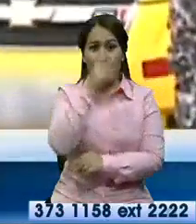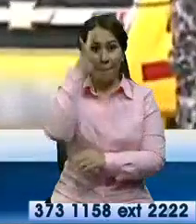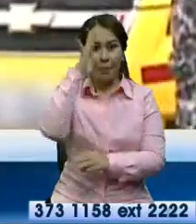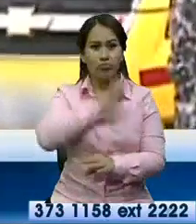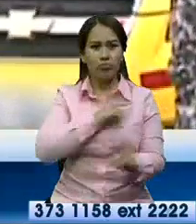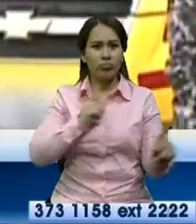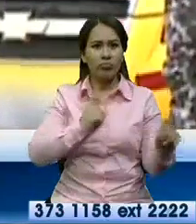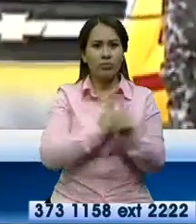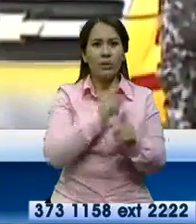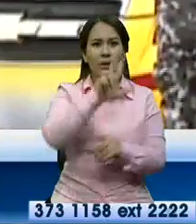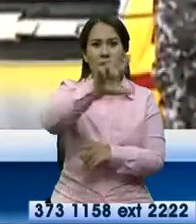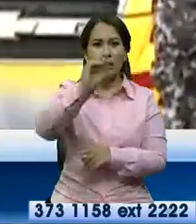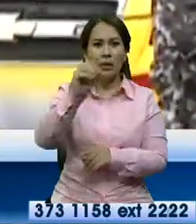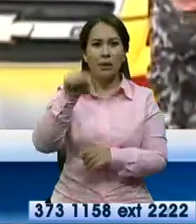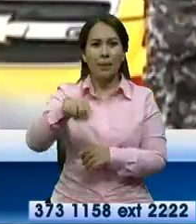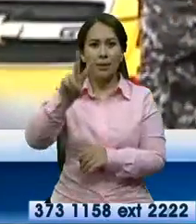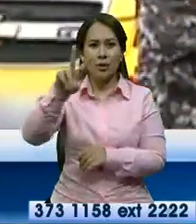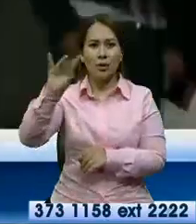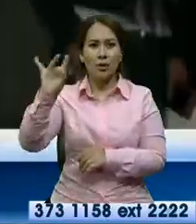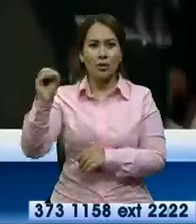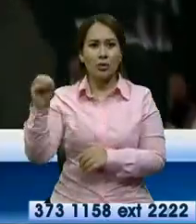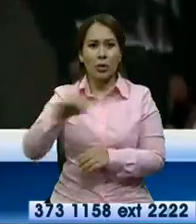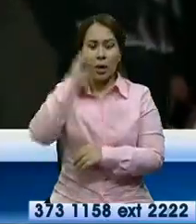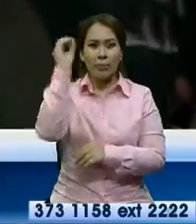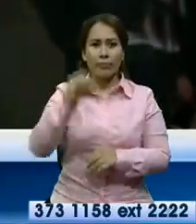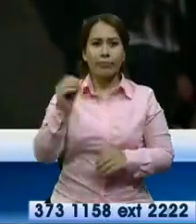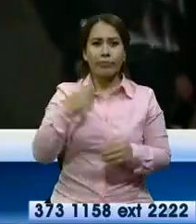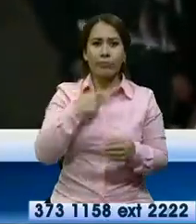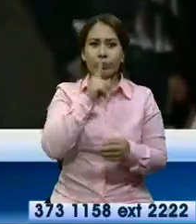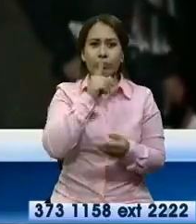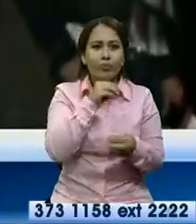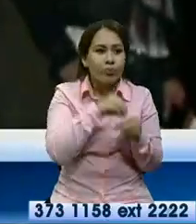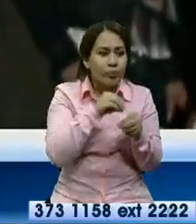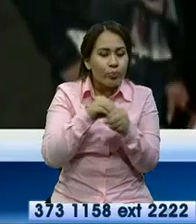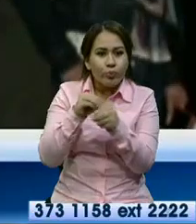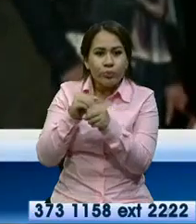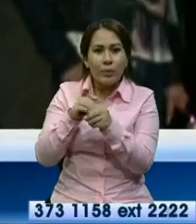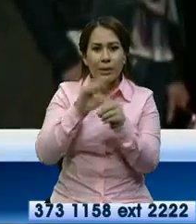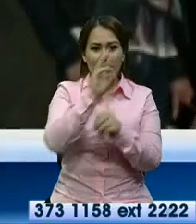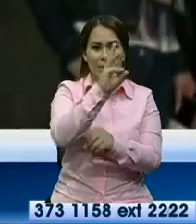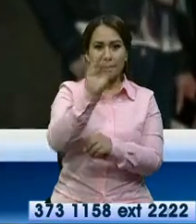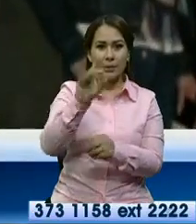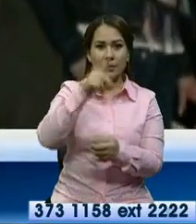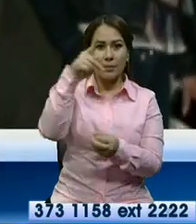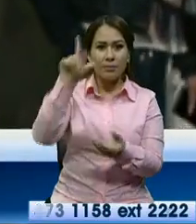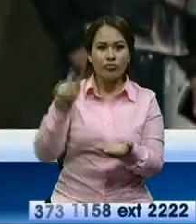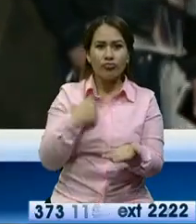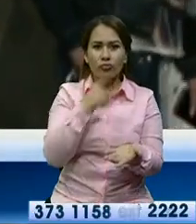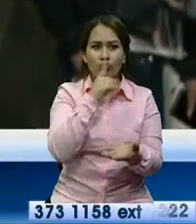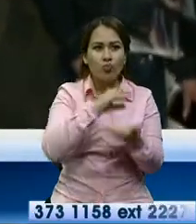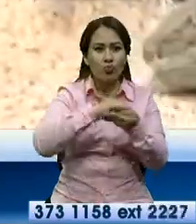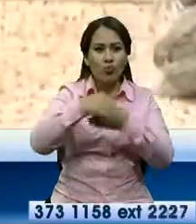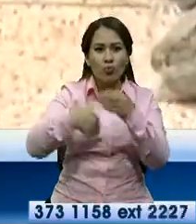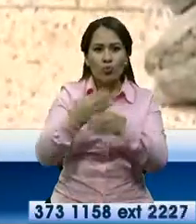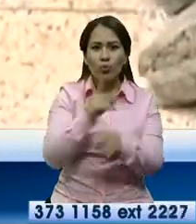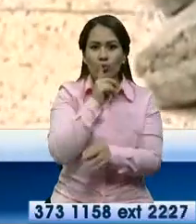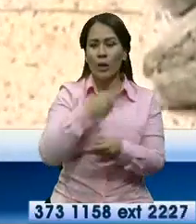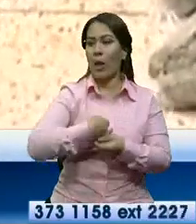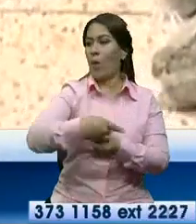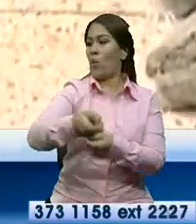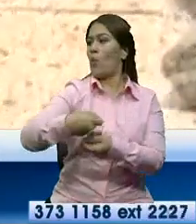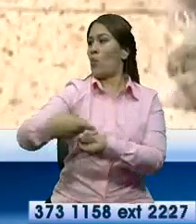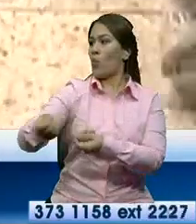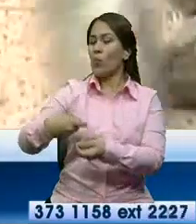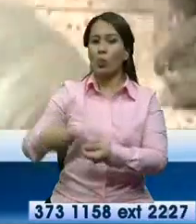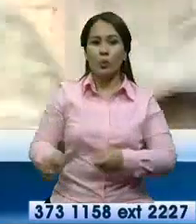encontraron 32.880 gramos de creepy que estaban distribuidos en 68 paquetes, es decir, como que ya estaban listos